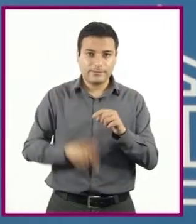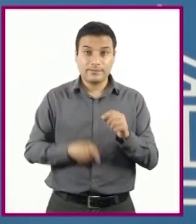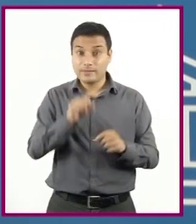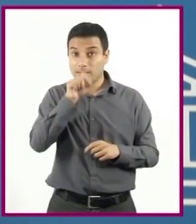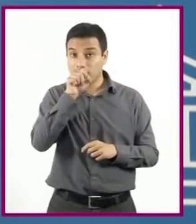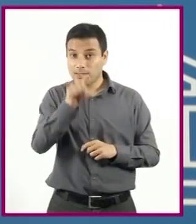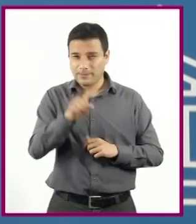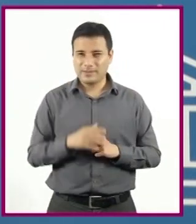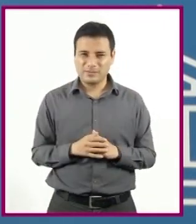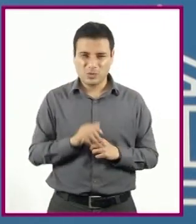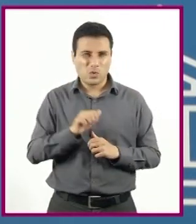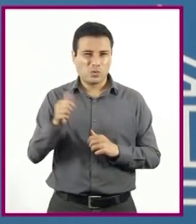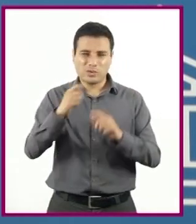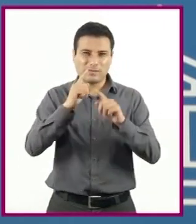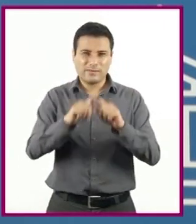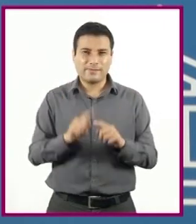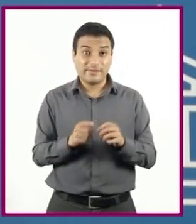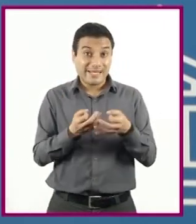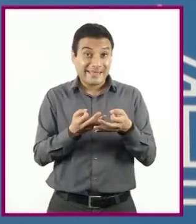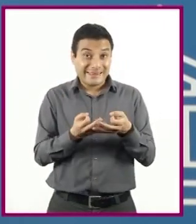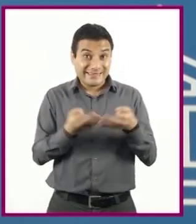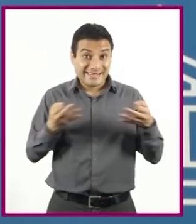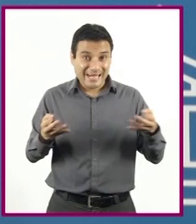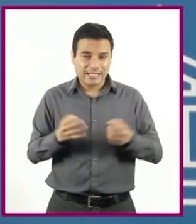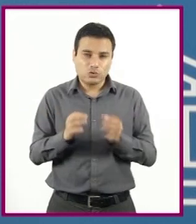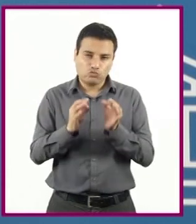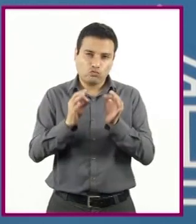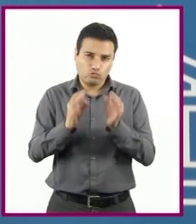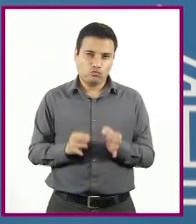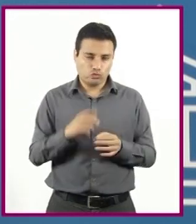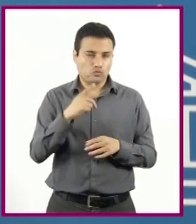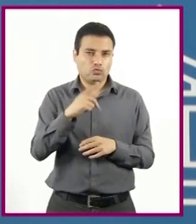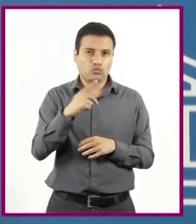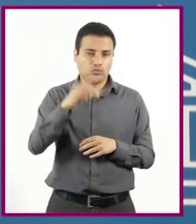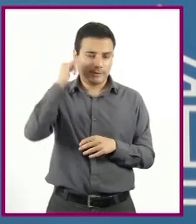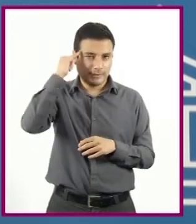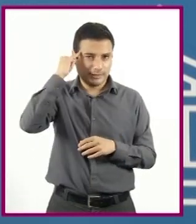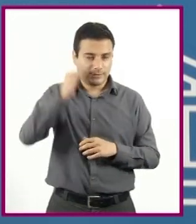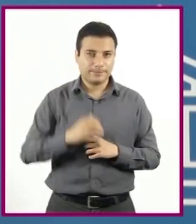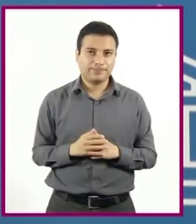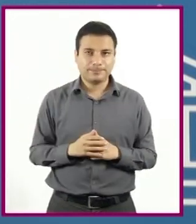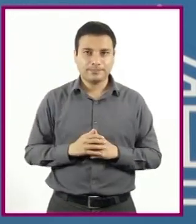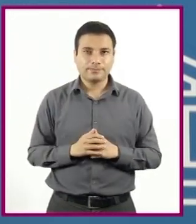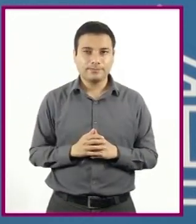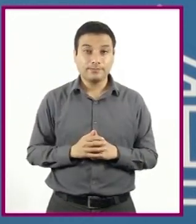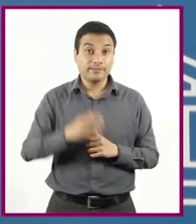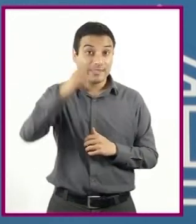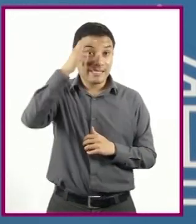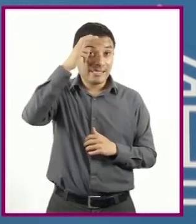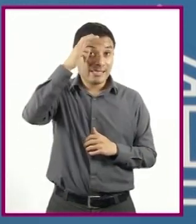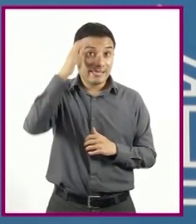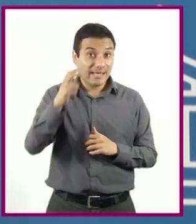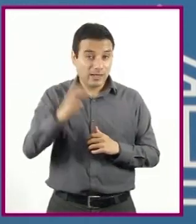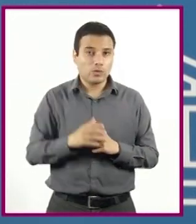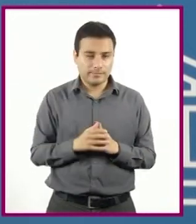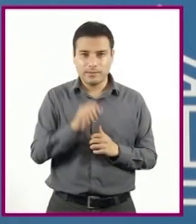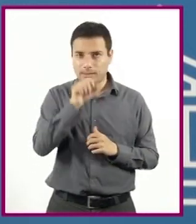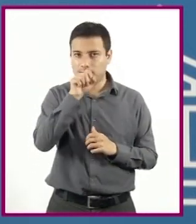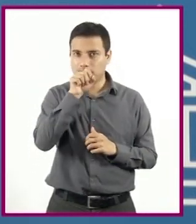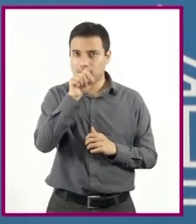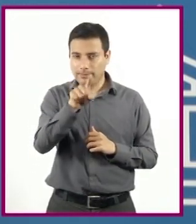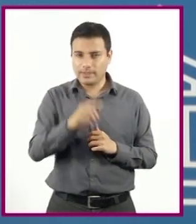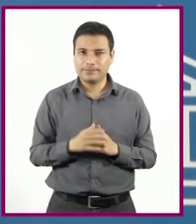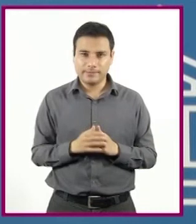estancos, así como que las tierras comunales eran exclusivas de los indígenas. Hidalgo dio también los primeros pasos